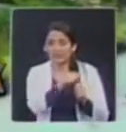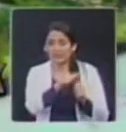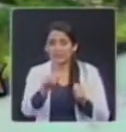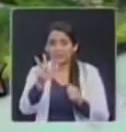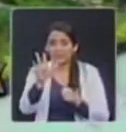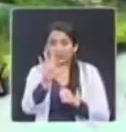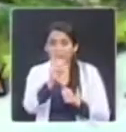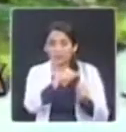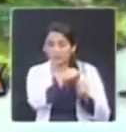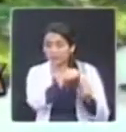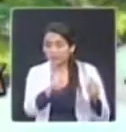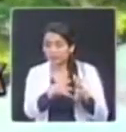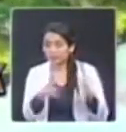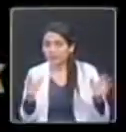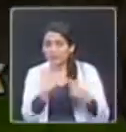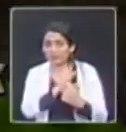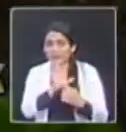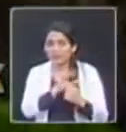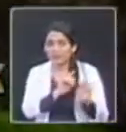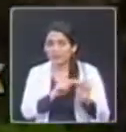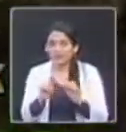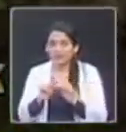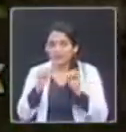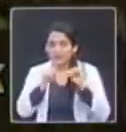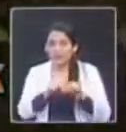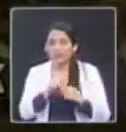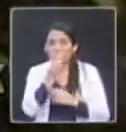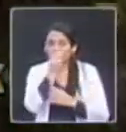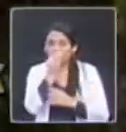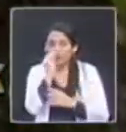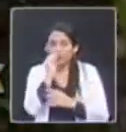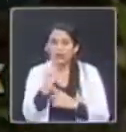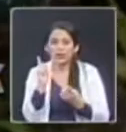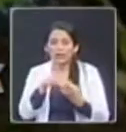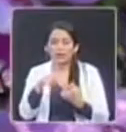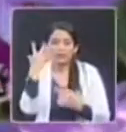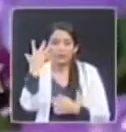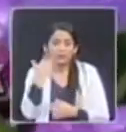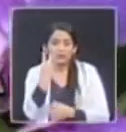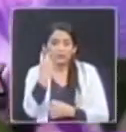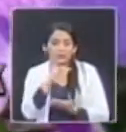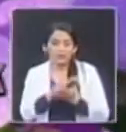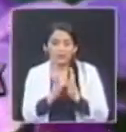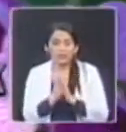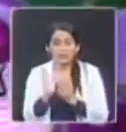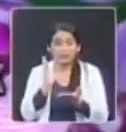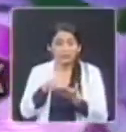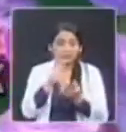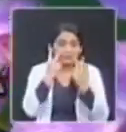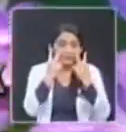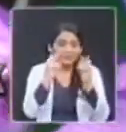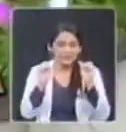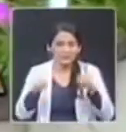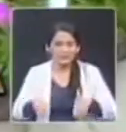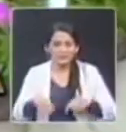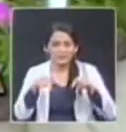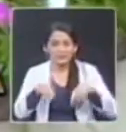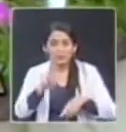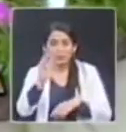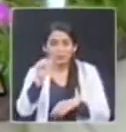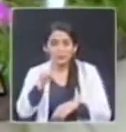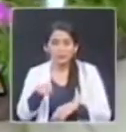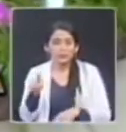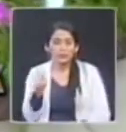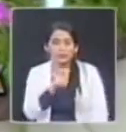exposición y presenta más de 12.000 plantas que estarán exhibidas hasta el 12 de noviembre. Cabe destacar que Ecuador ha publicado más de